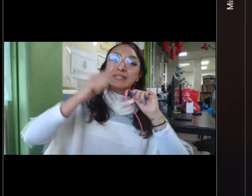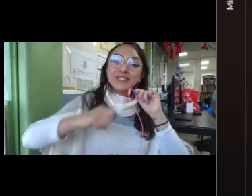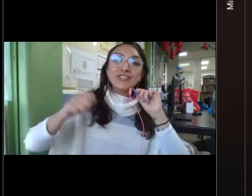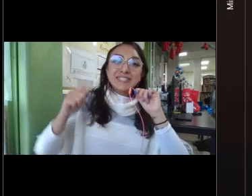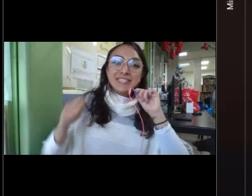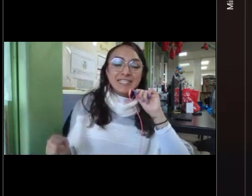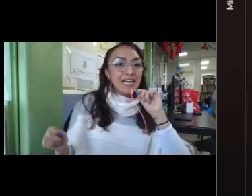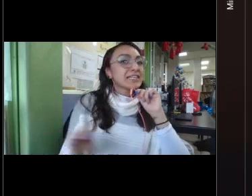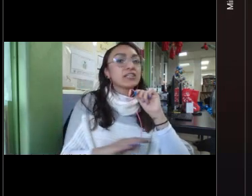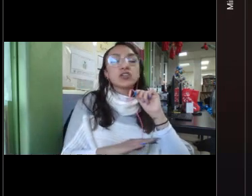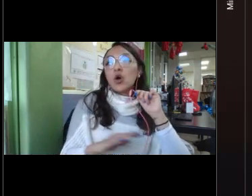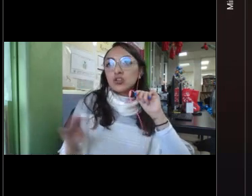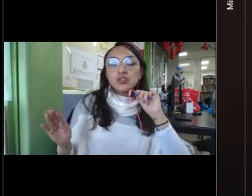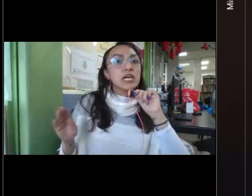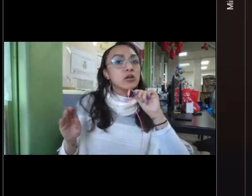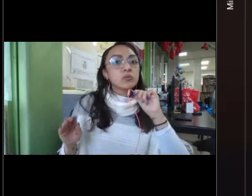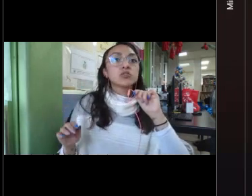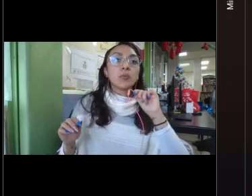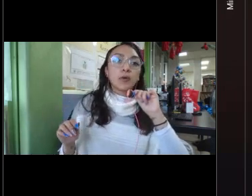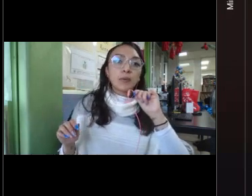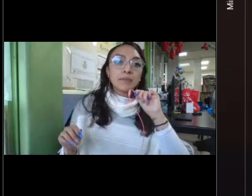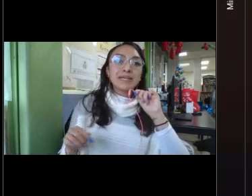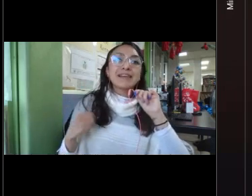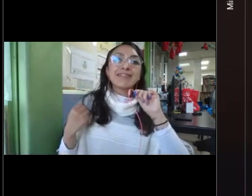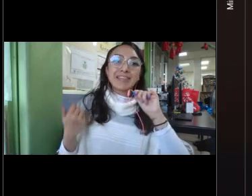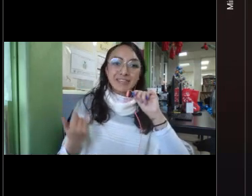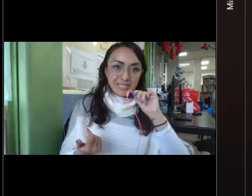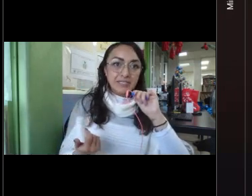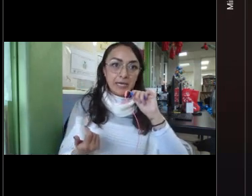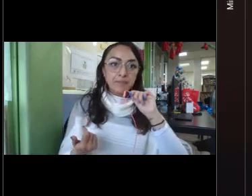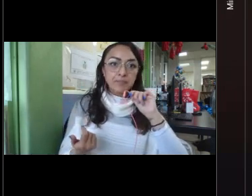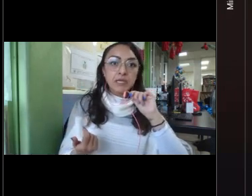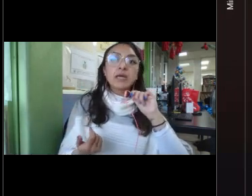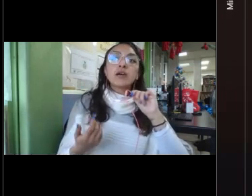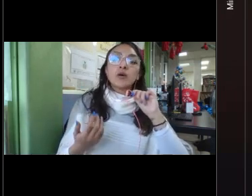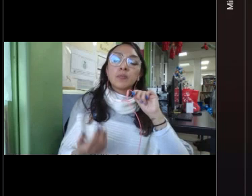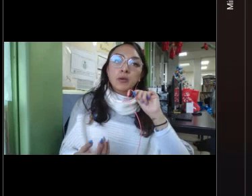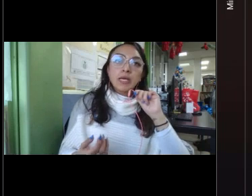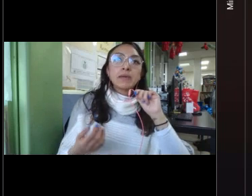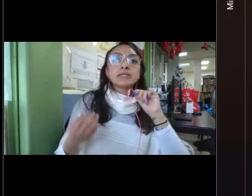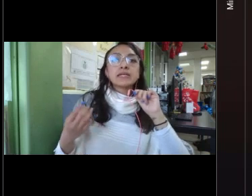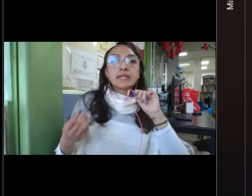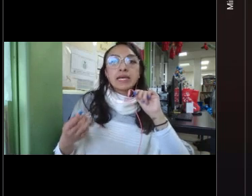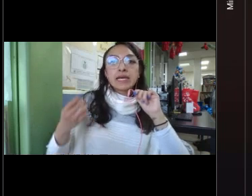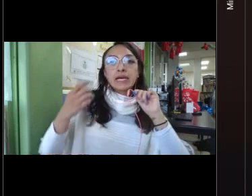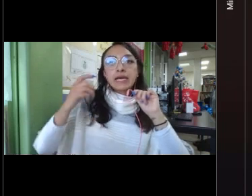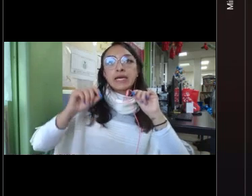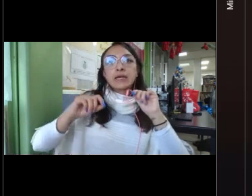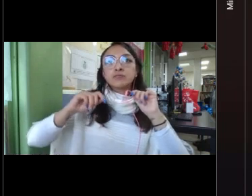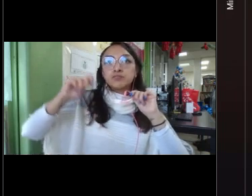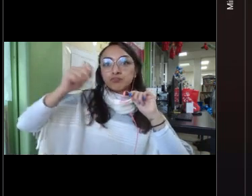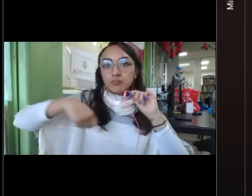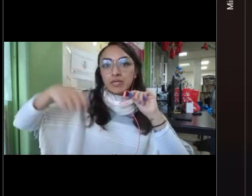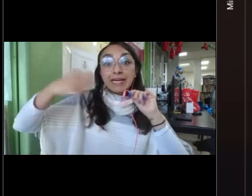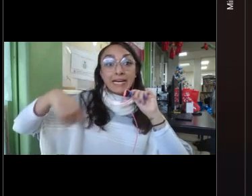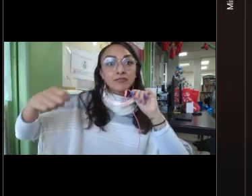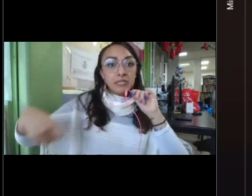la cuestión escrita de todos los alumnos con problemas de dislexia, con problemas